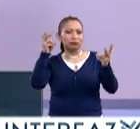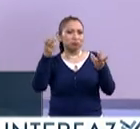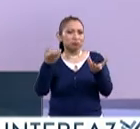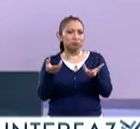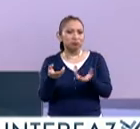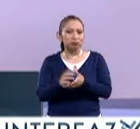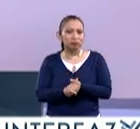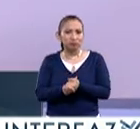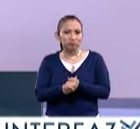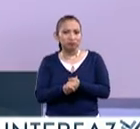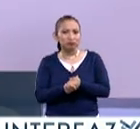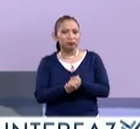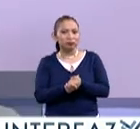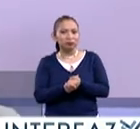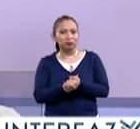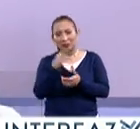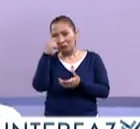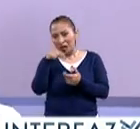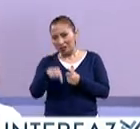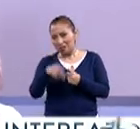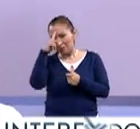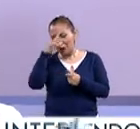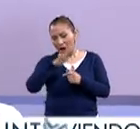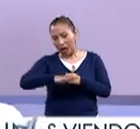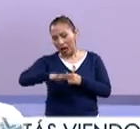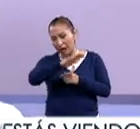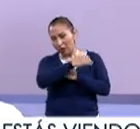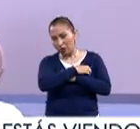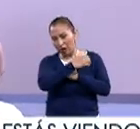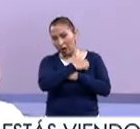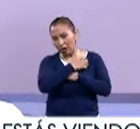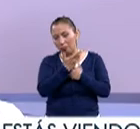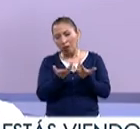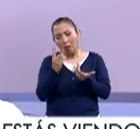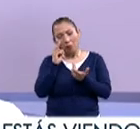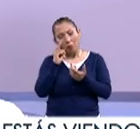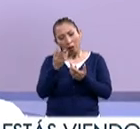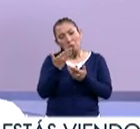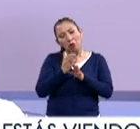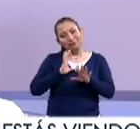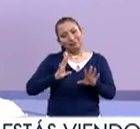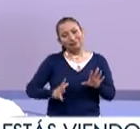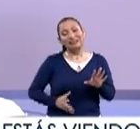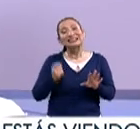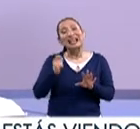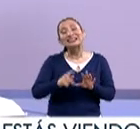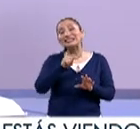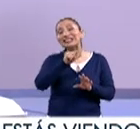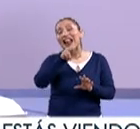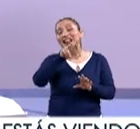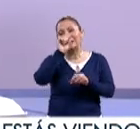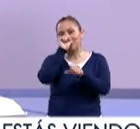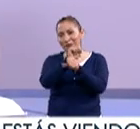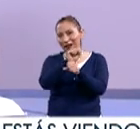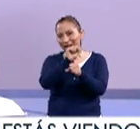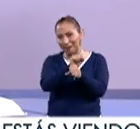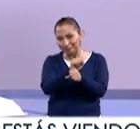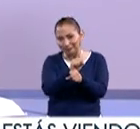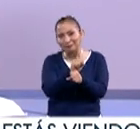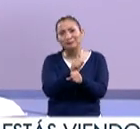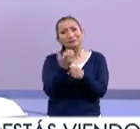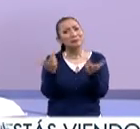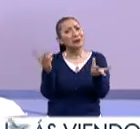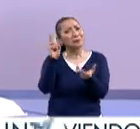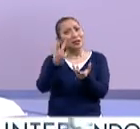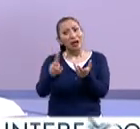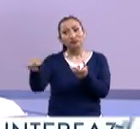algo que creo que en México, en el sector educativo, nos hemos sentido muy, muy orgullosos, que son las telesecundarias.